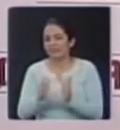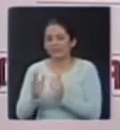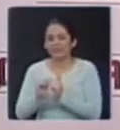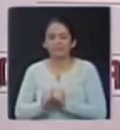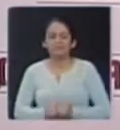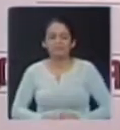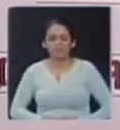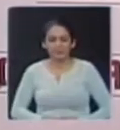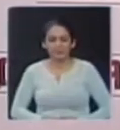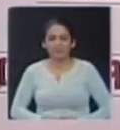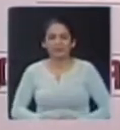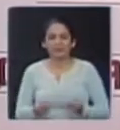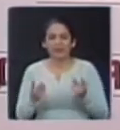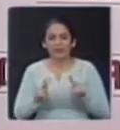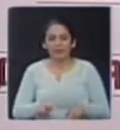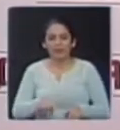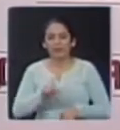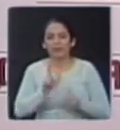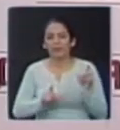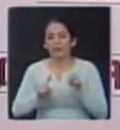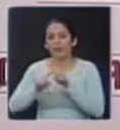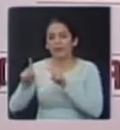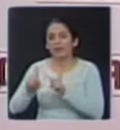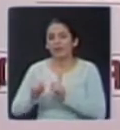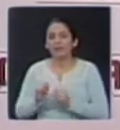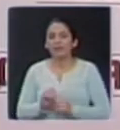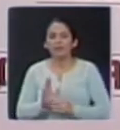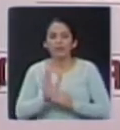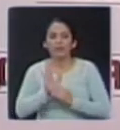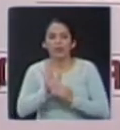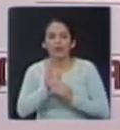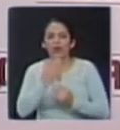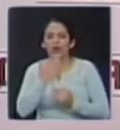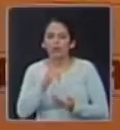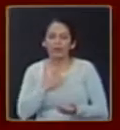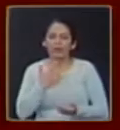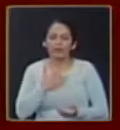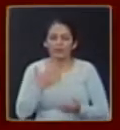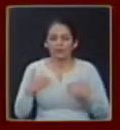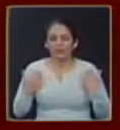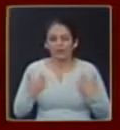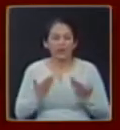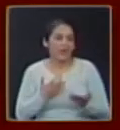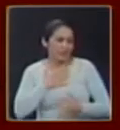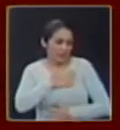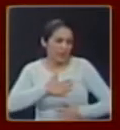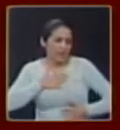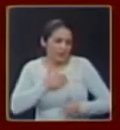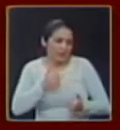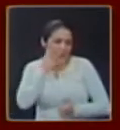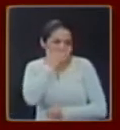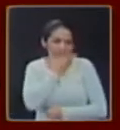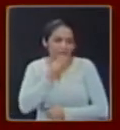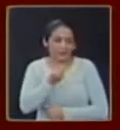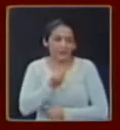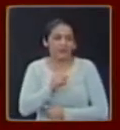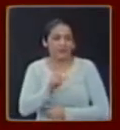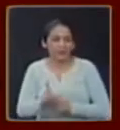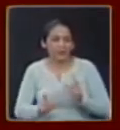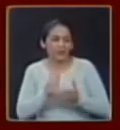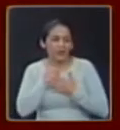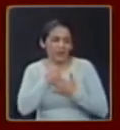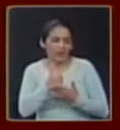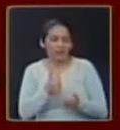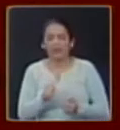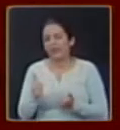pues exposiciones, un poco de animación para que la gente pueda tener un buen... Para que disfruten realmente de este día, puedan ayudar pero también disfrutar